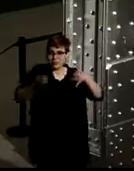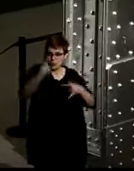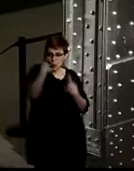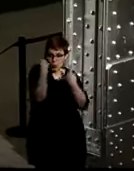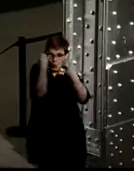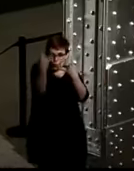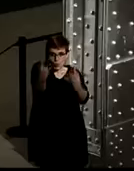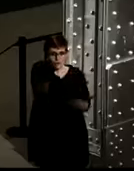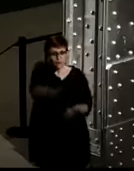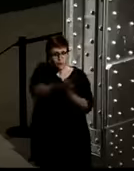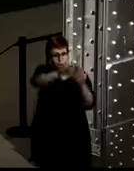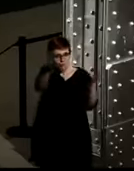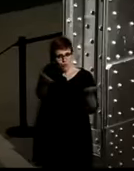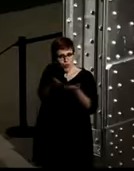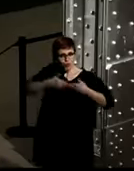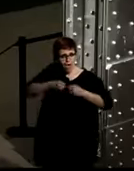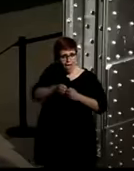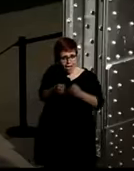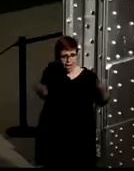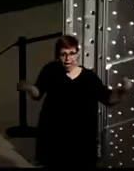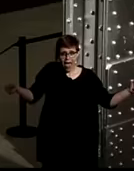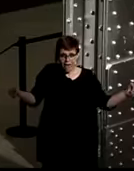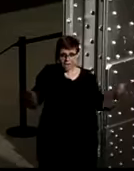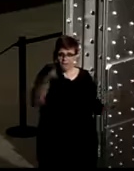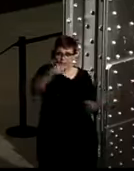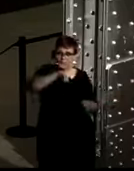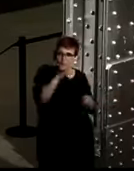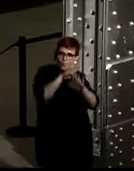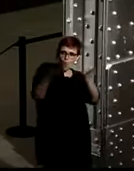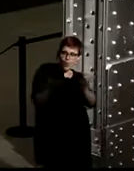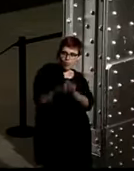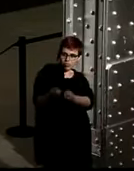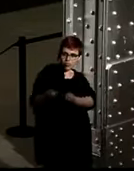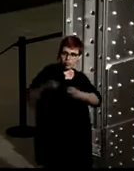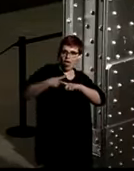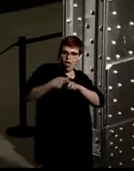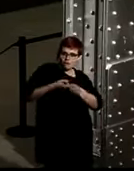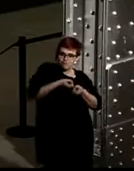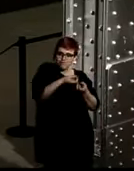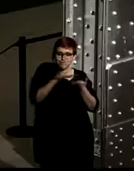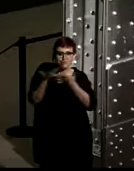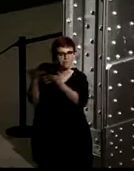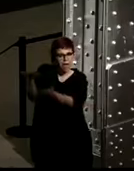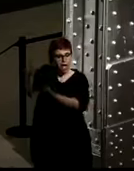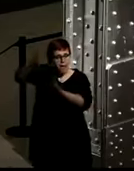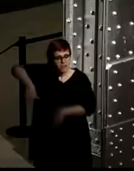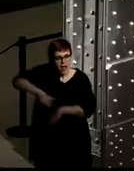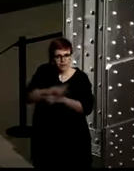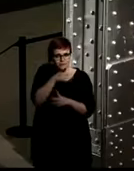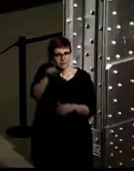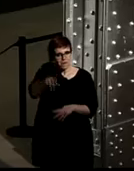nos ha mostrado su mundo entero, nos ha encaminado a este mundo y luego además nos llevamos de todo esto un